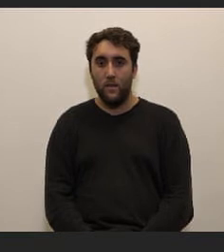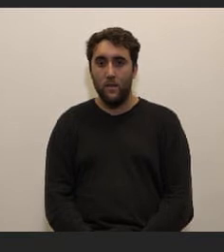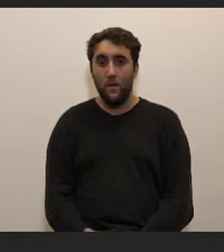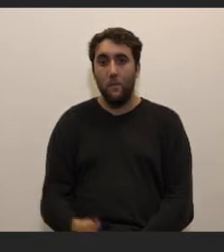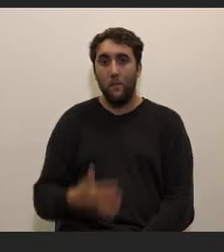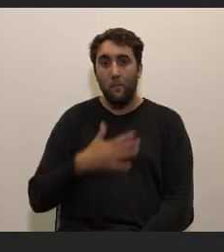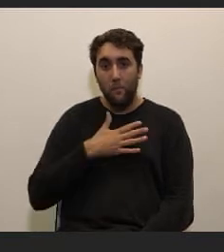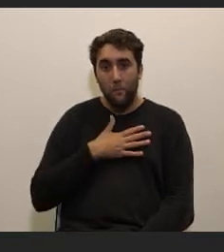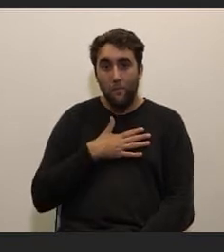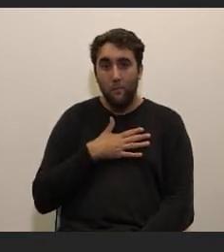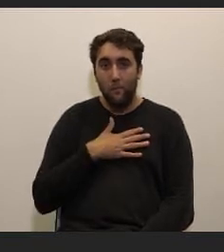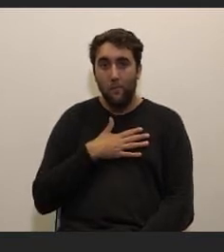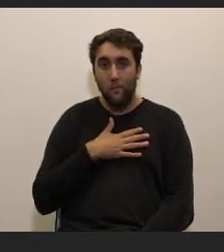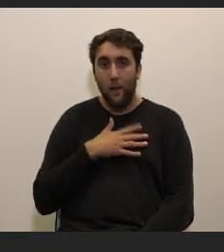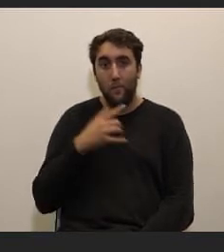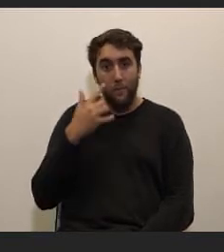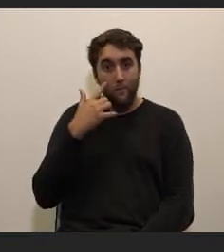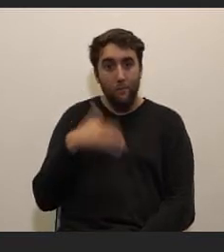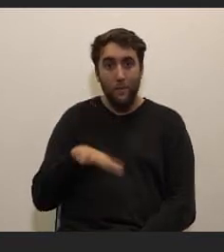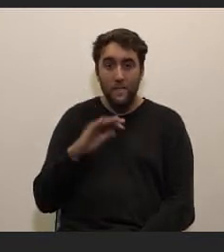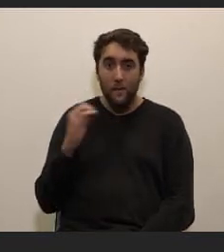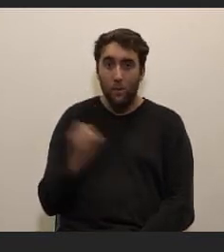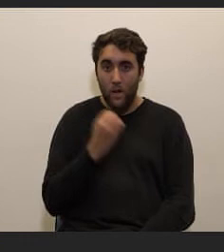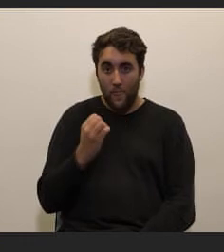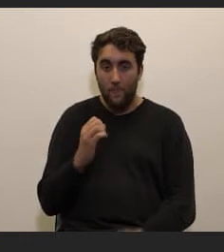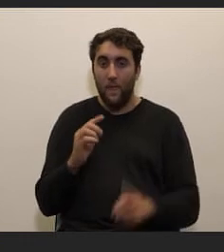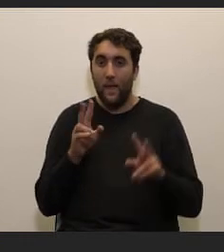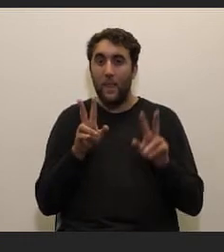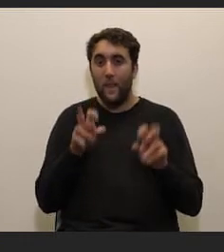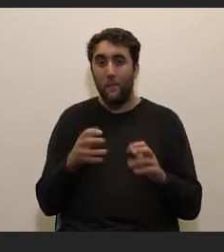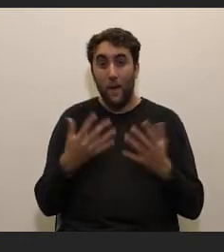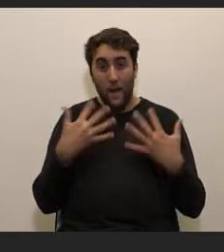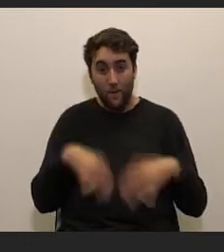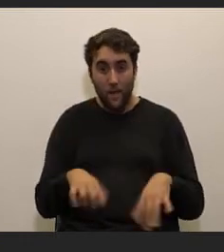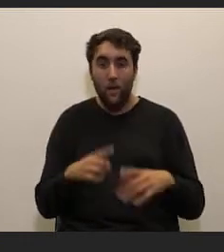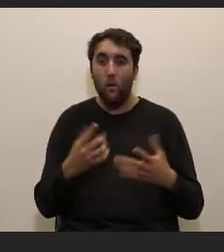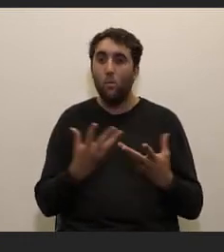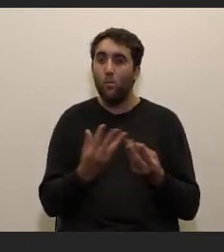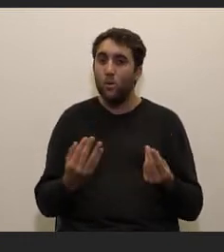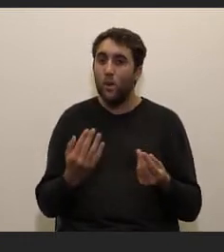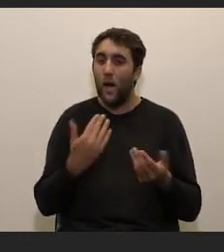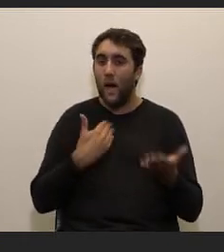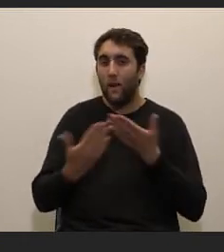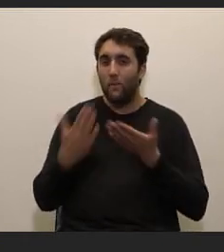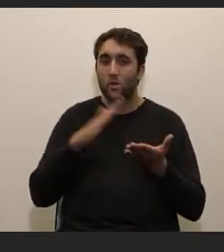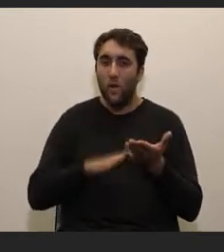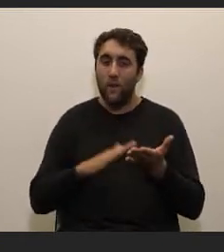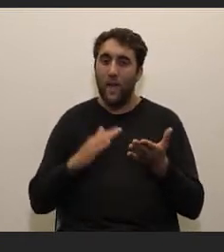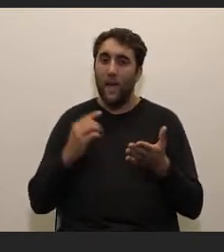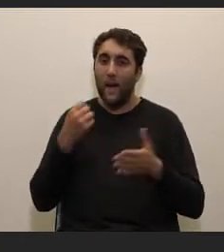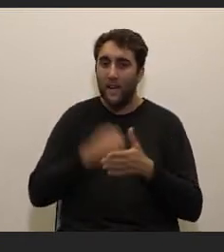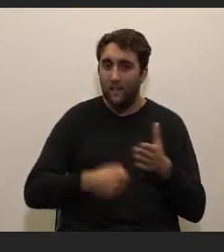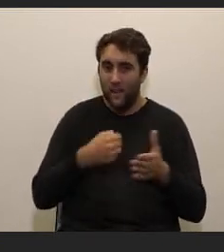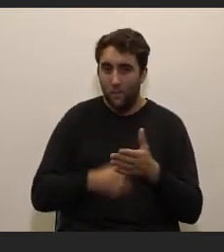Para mí, a ver, creo que lo importante de esto es, muchas veces cuando hablamos de activismo digital y